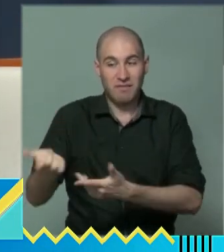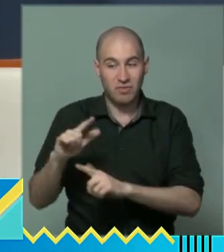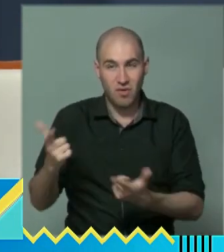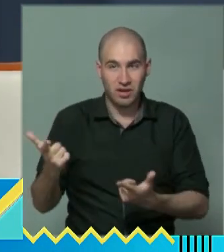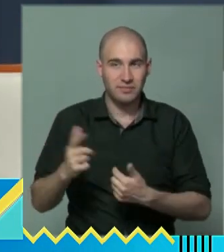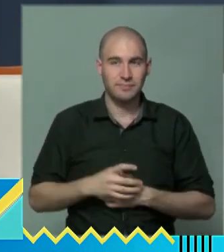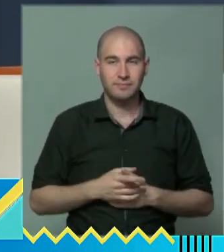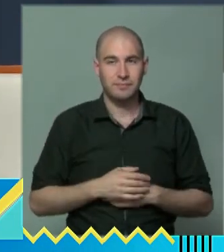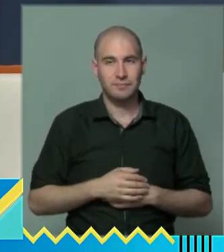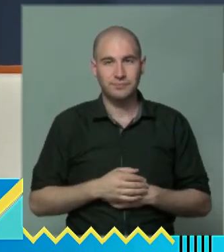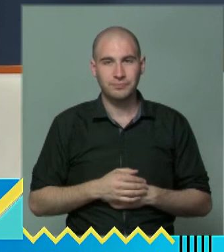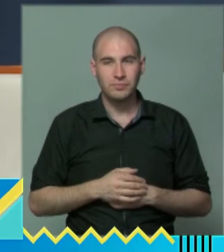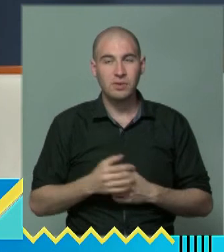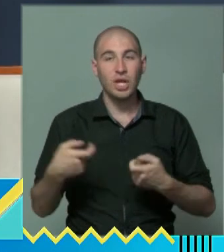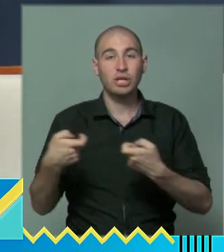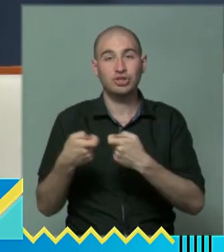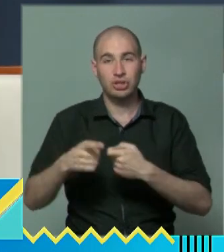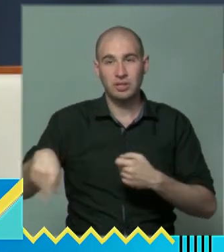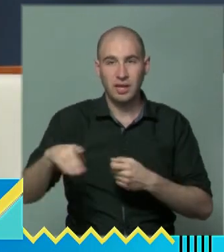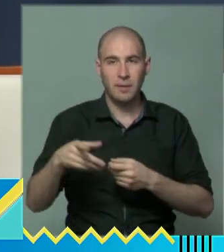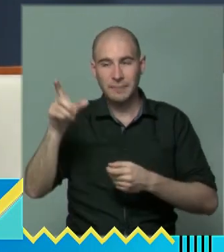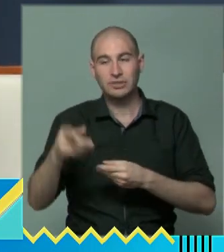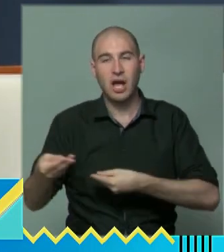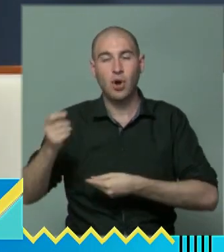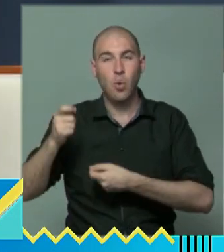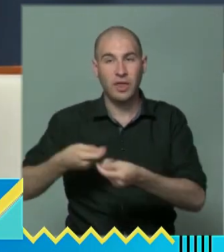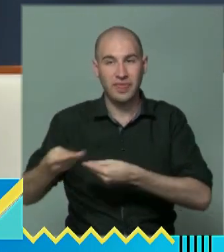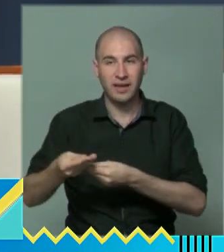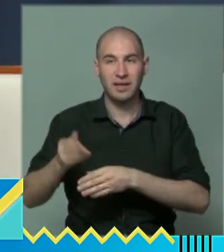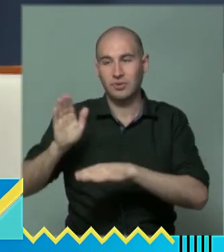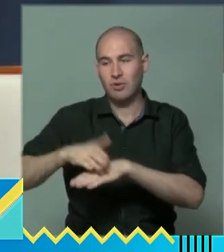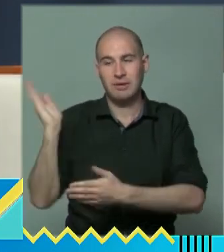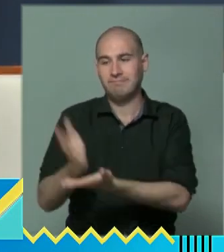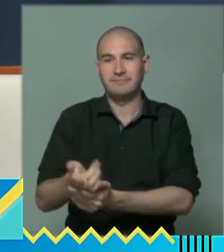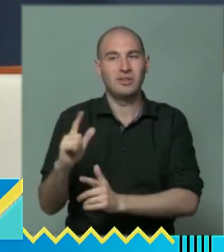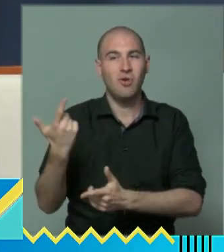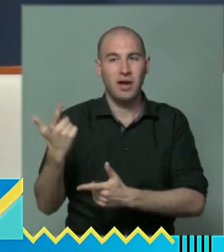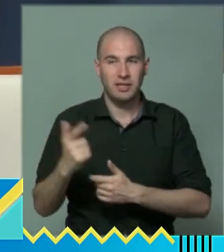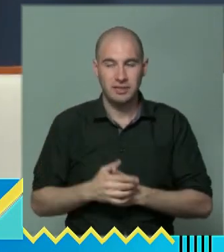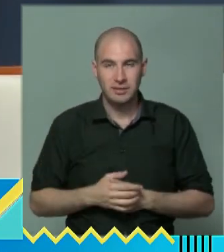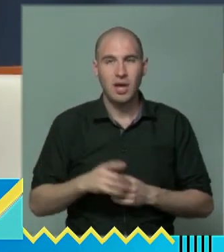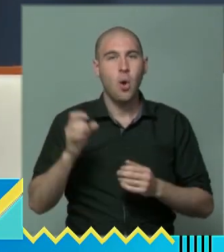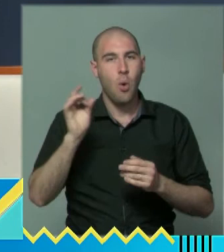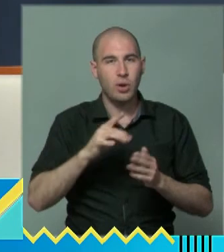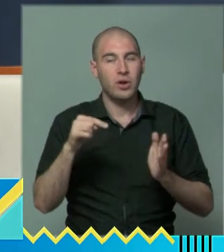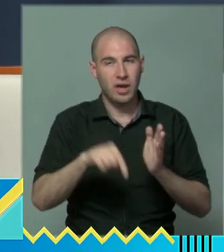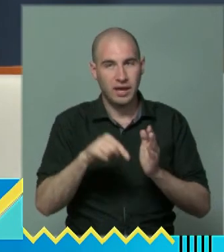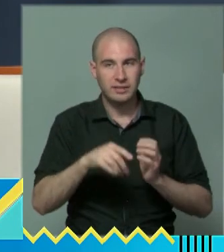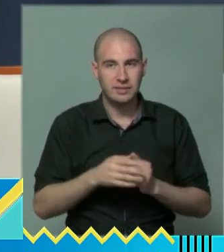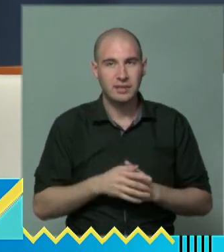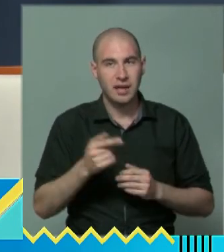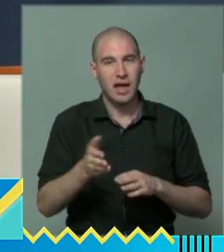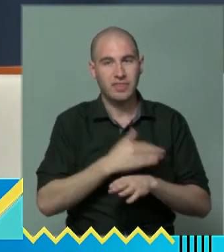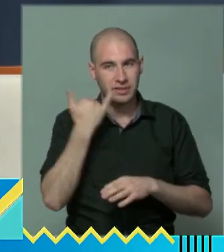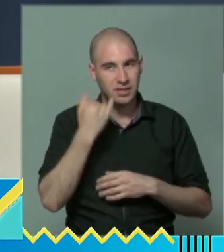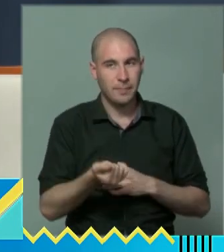beneficiada, la sociedad o la persona jurídica queda exenta de pena. Bien. Este es un caso puntualmente que está previsto.